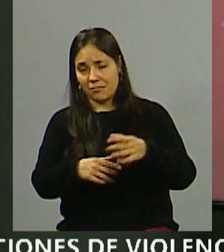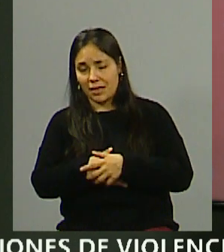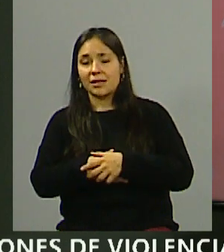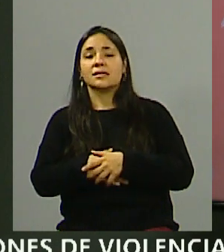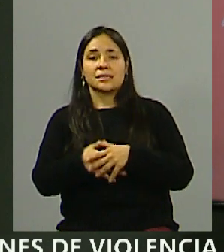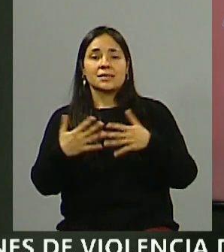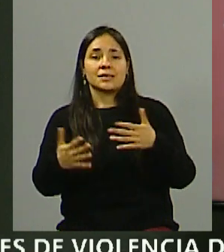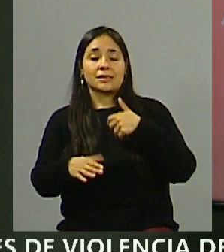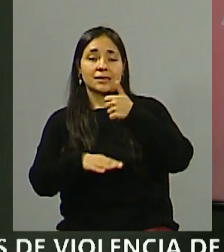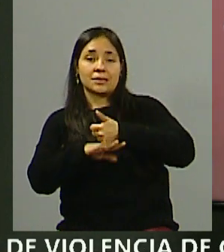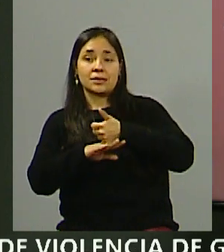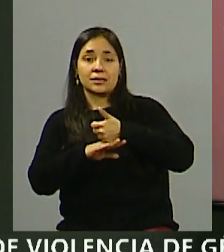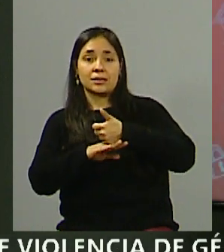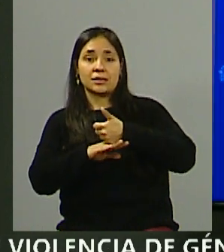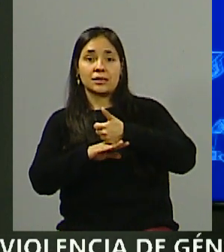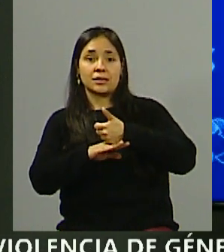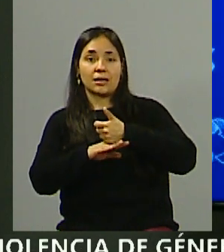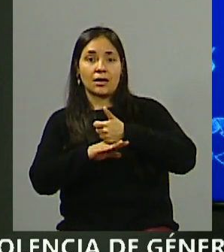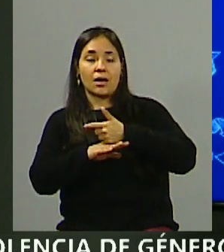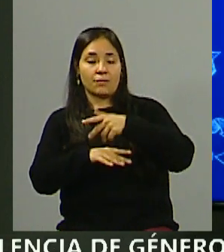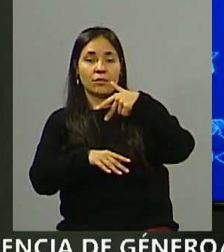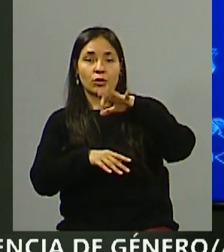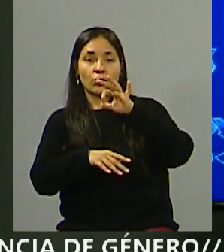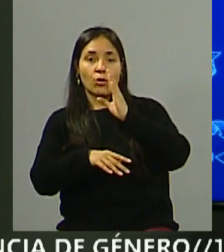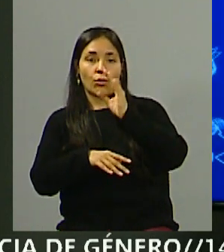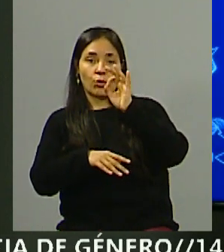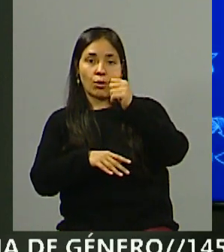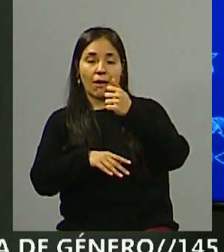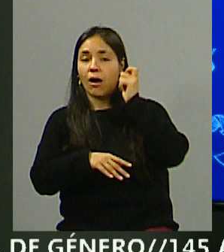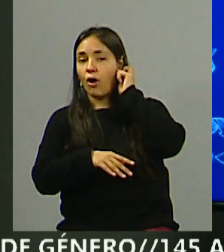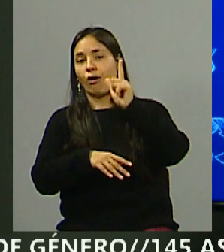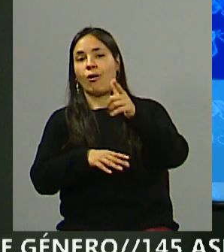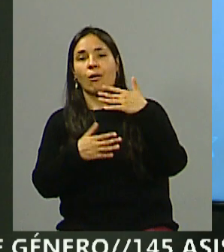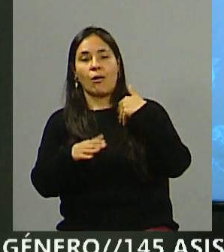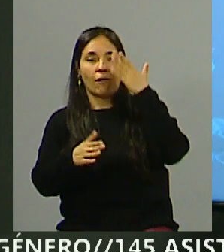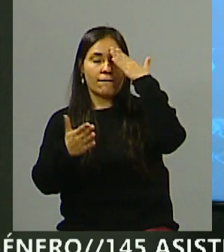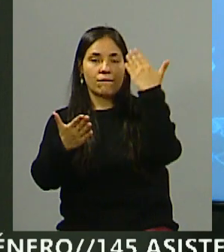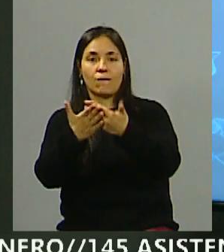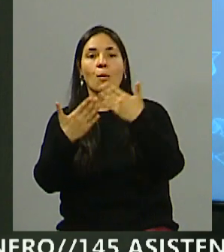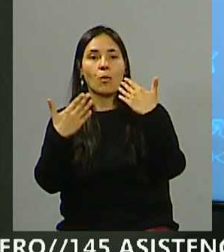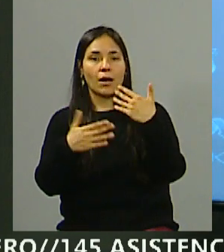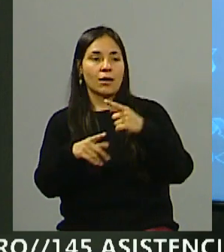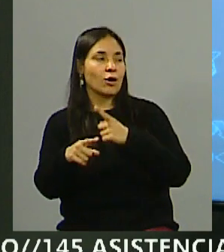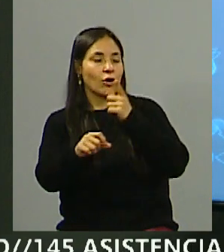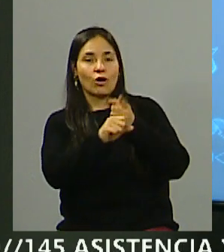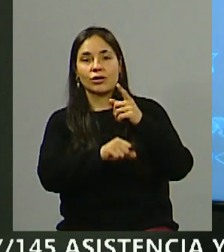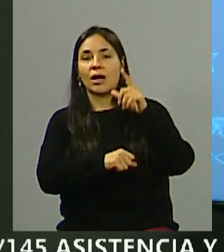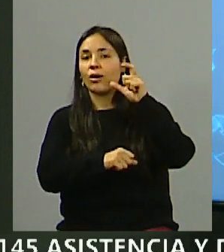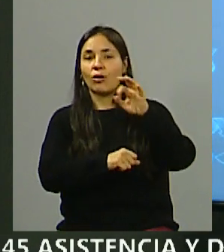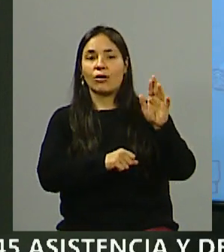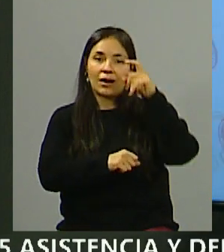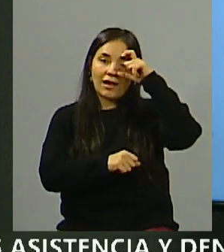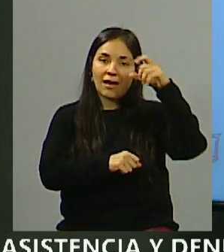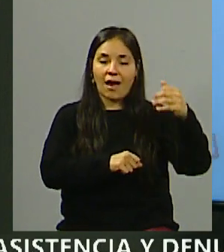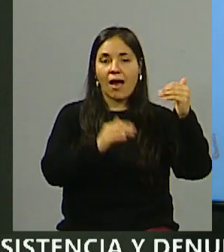logró Fernando Villavicencio, que logró Daniel Noboa poder confrontar con la candidata del correísmo, Luisa González, y eso le